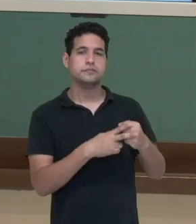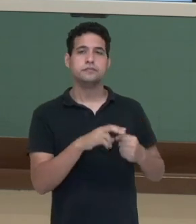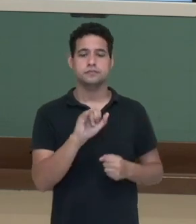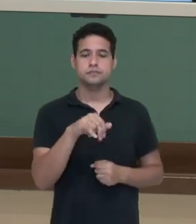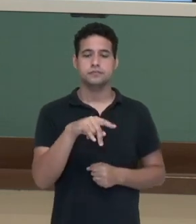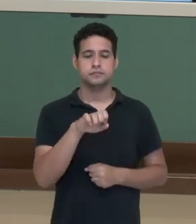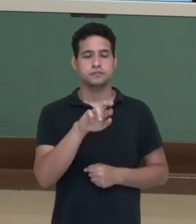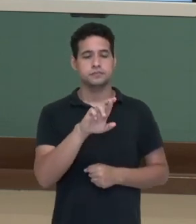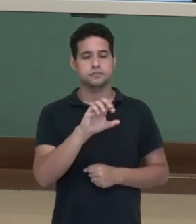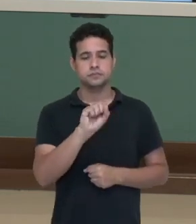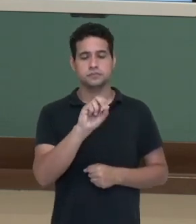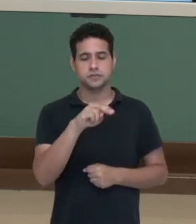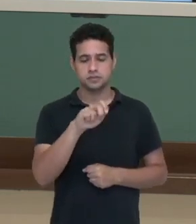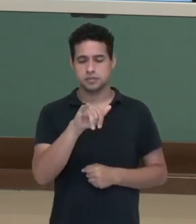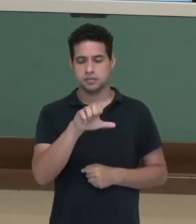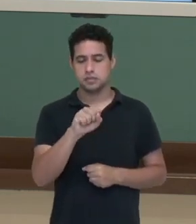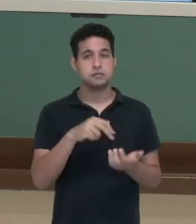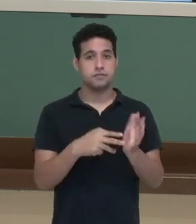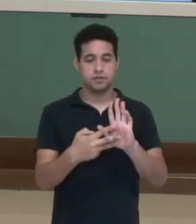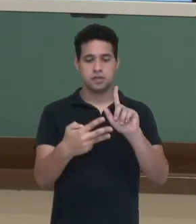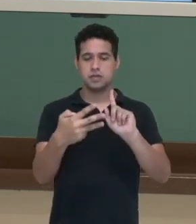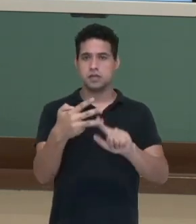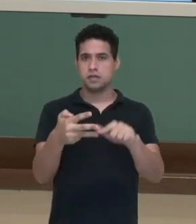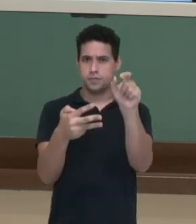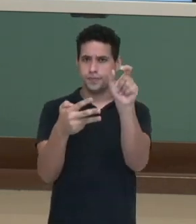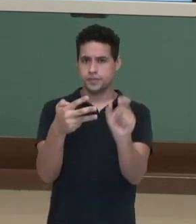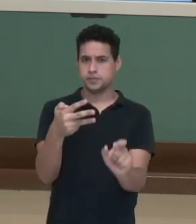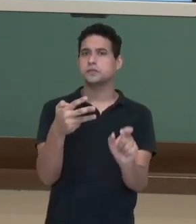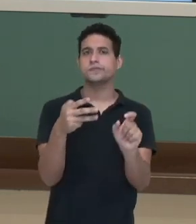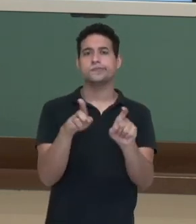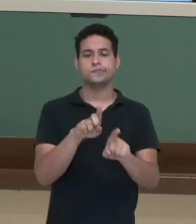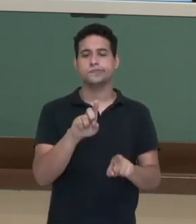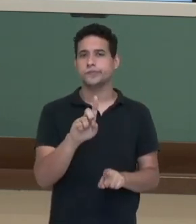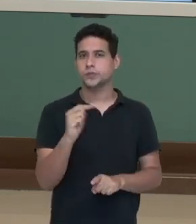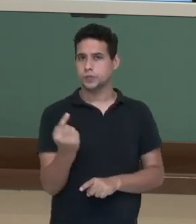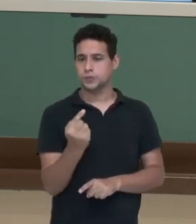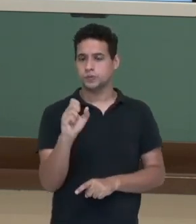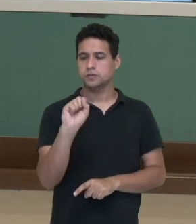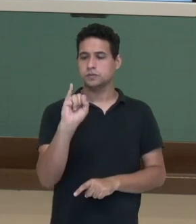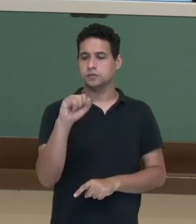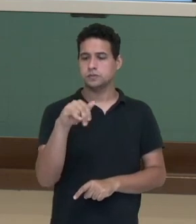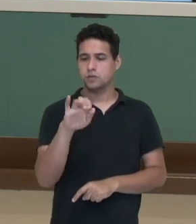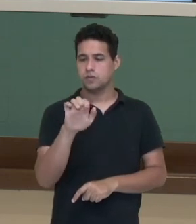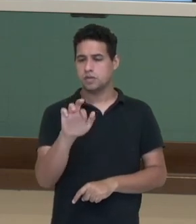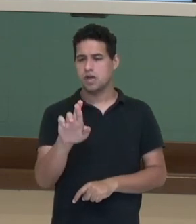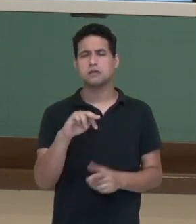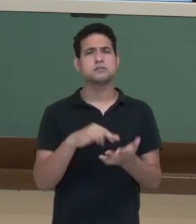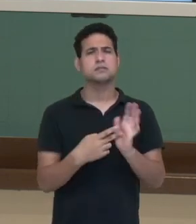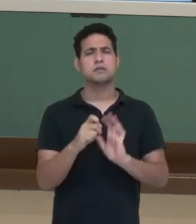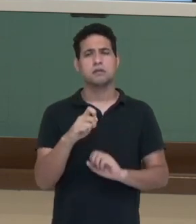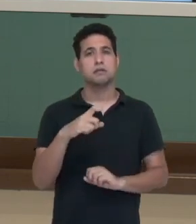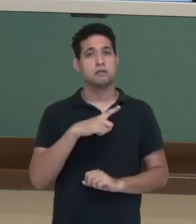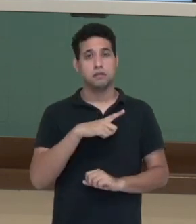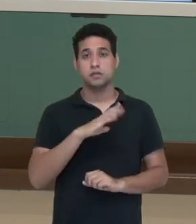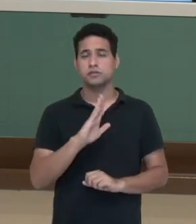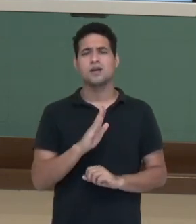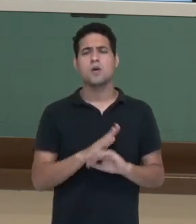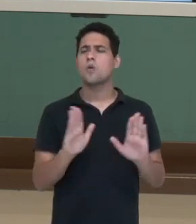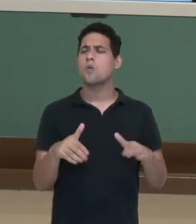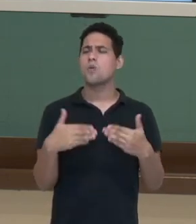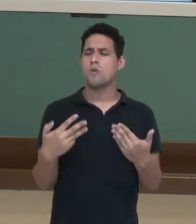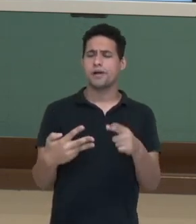impersonales. Algunos tiempos en tercera persona del singular. Nosotros tenemos aquí, ¿cuáles son